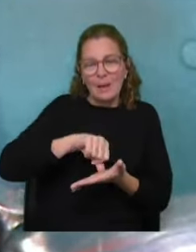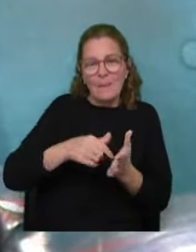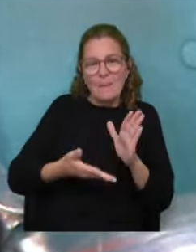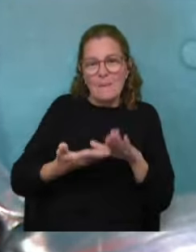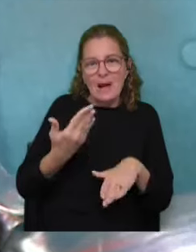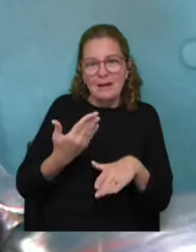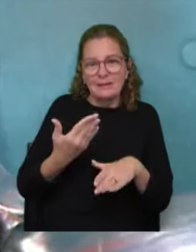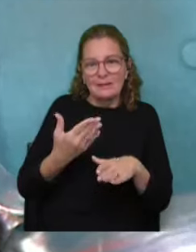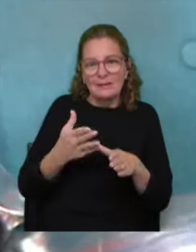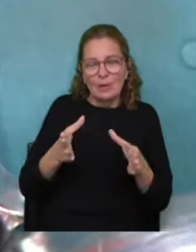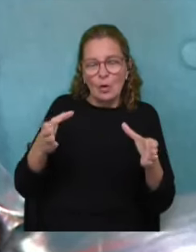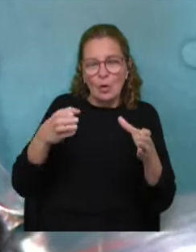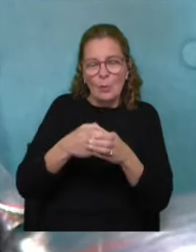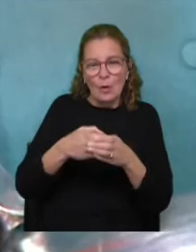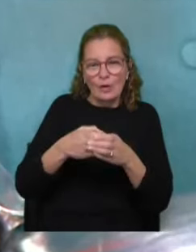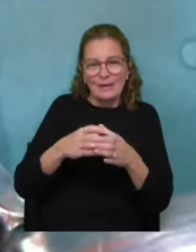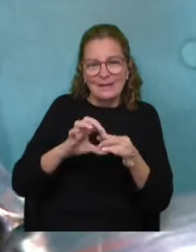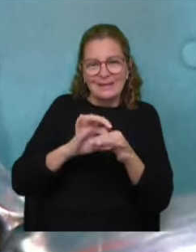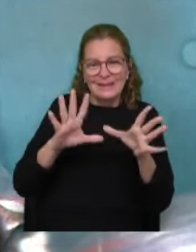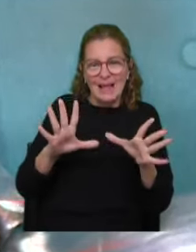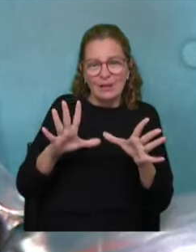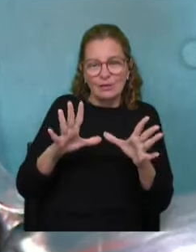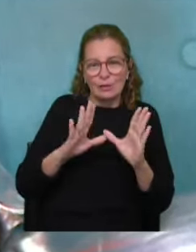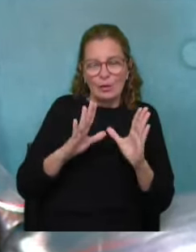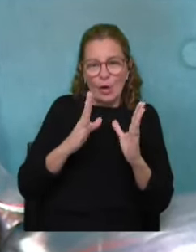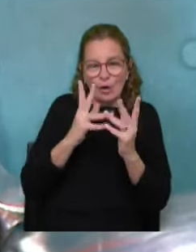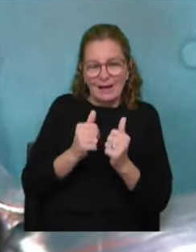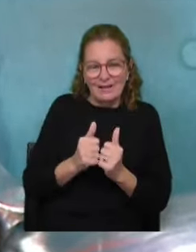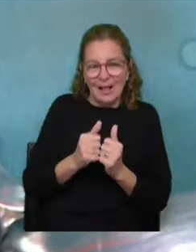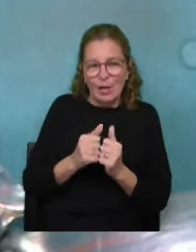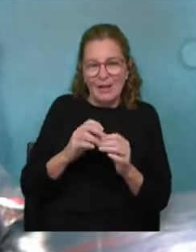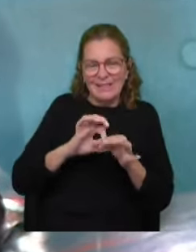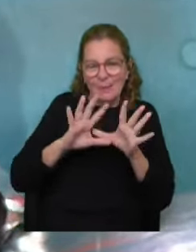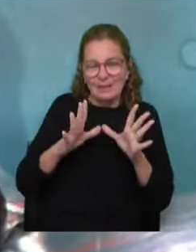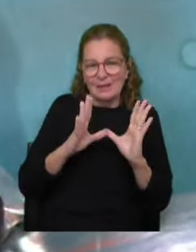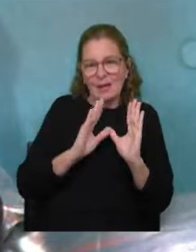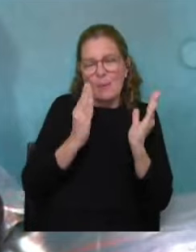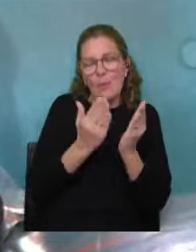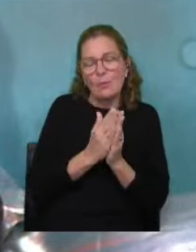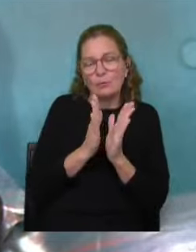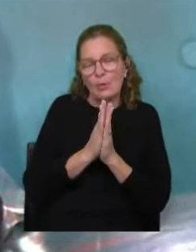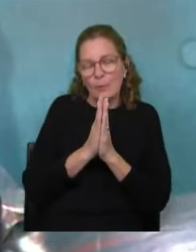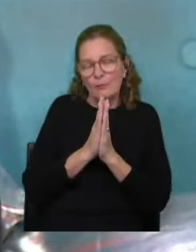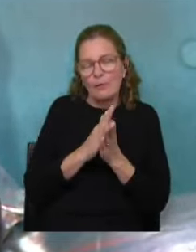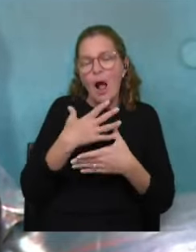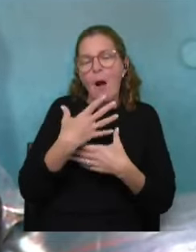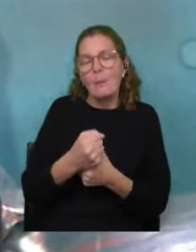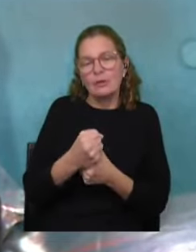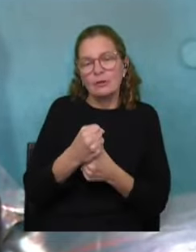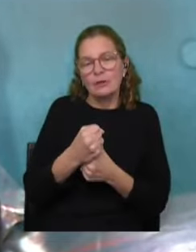mayor contingente de teatro independiente del mundo y organizado. Y debemos apoyarlo, porque es un